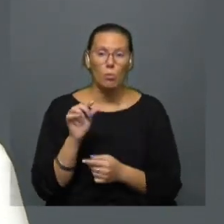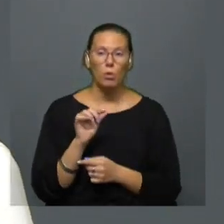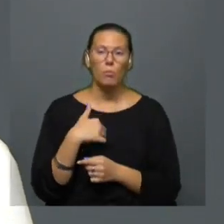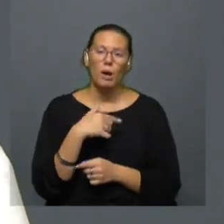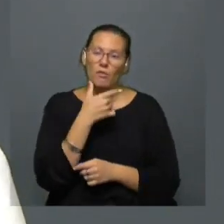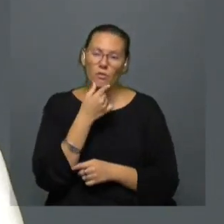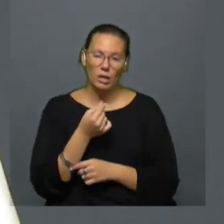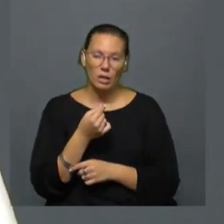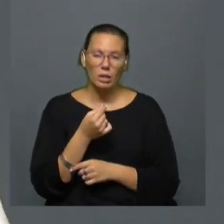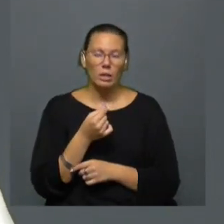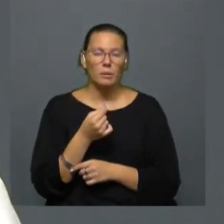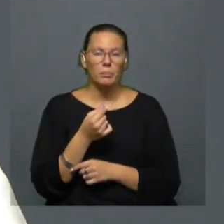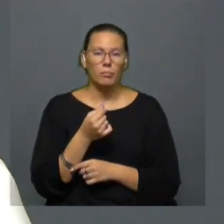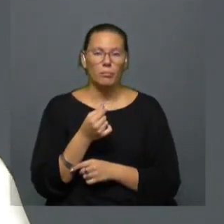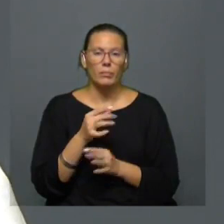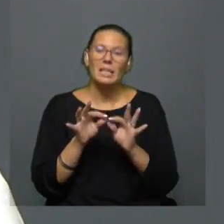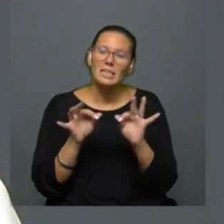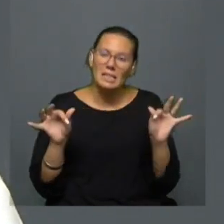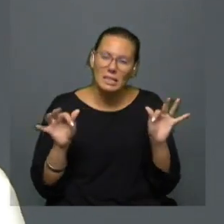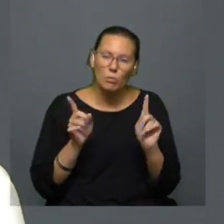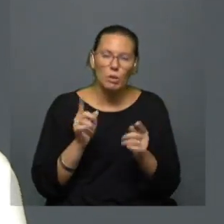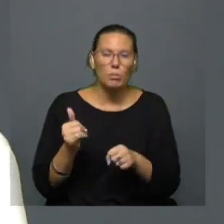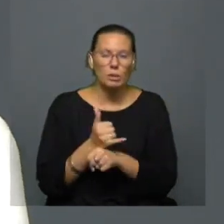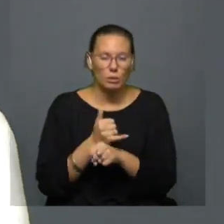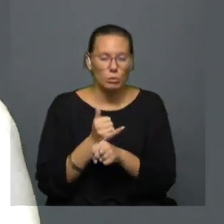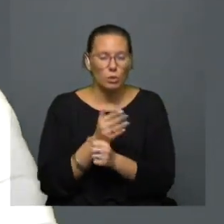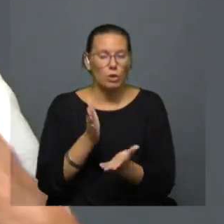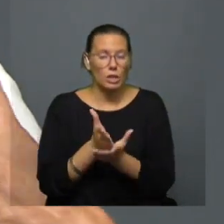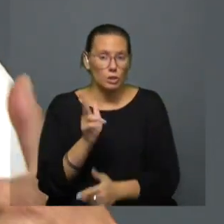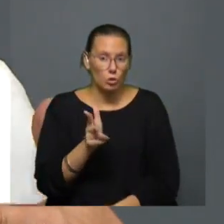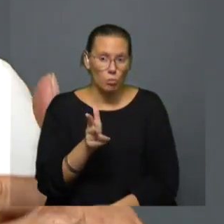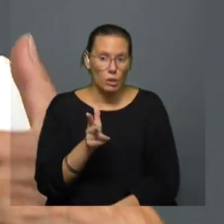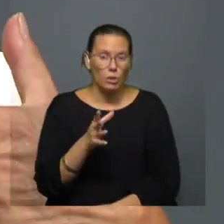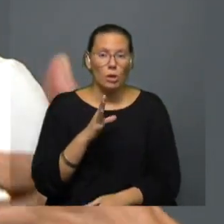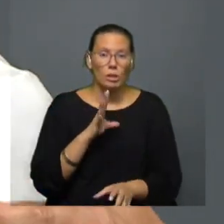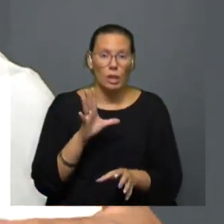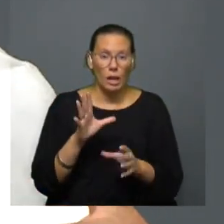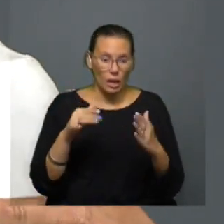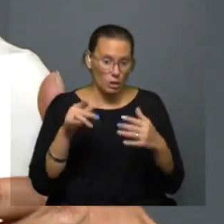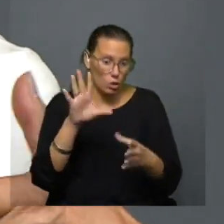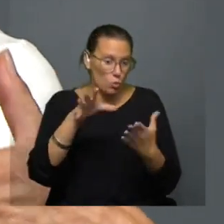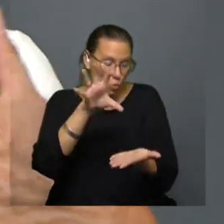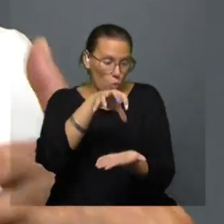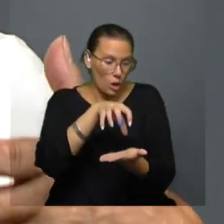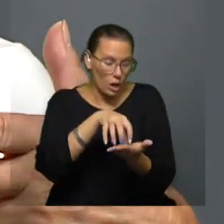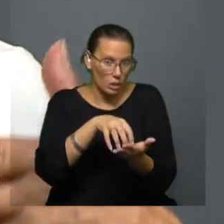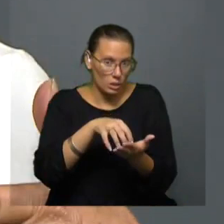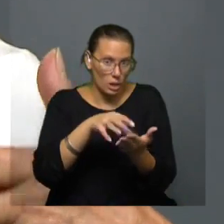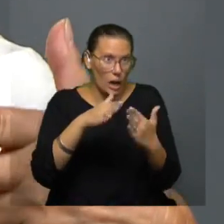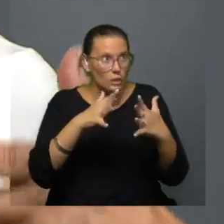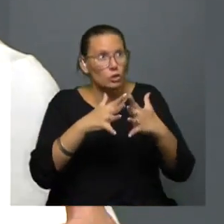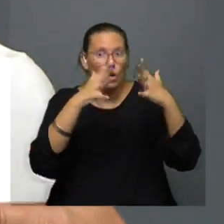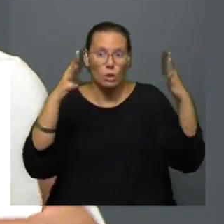sencillas, como la de la propia Institución de Derechos Humanos, que tiene en una parte de la casona,